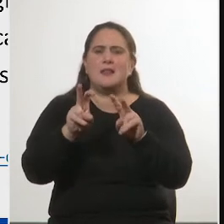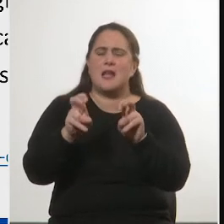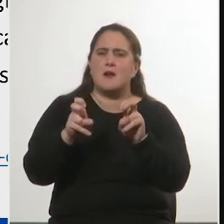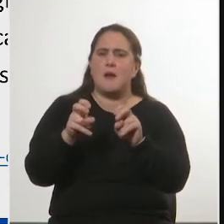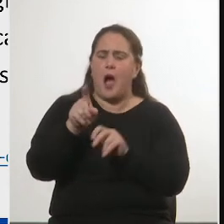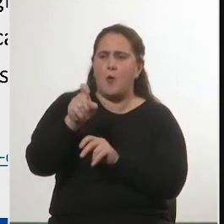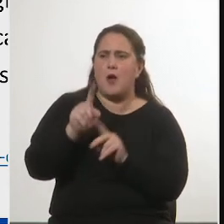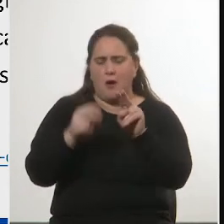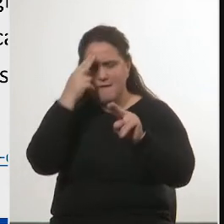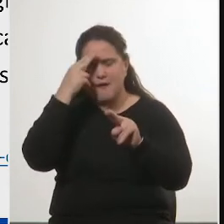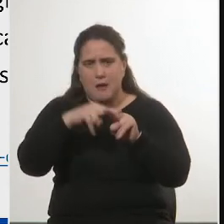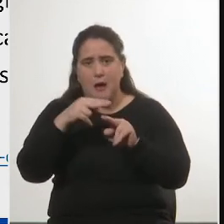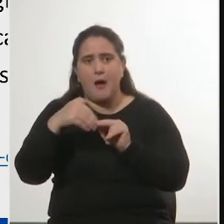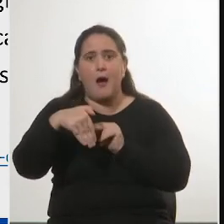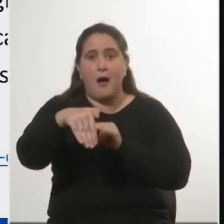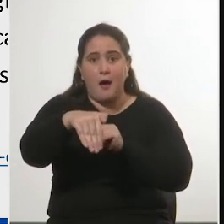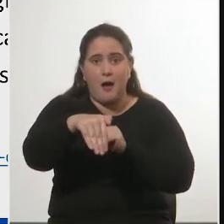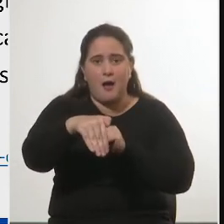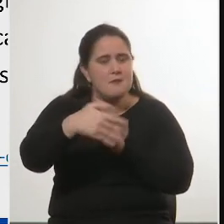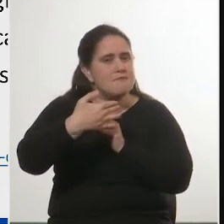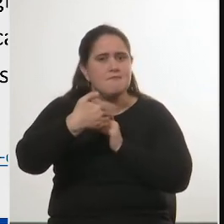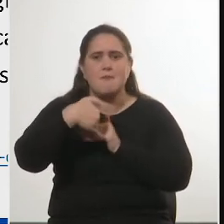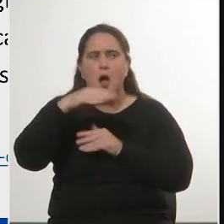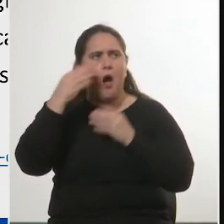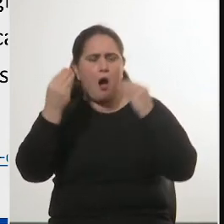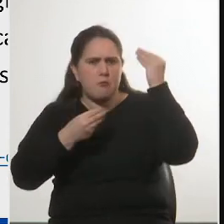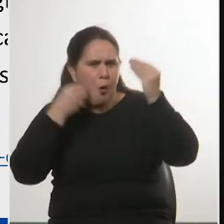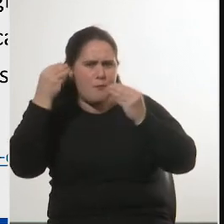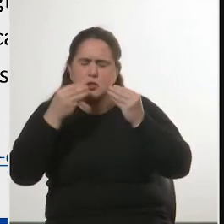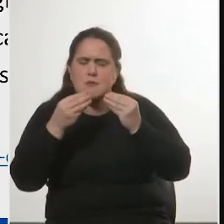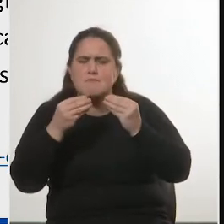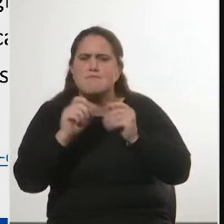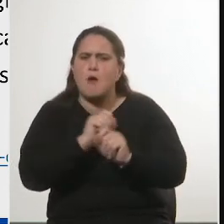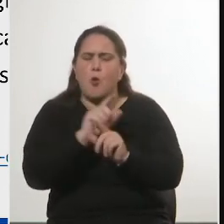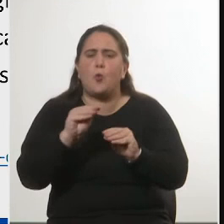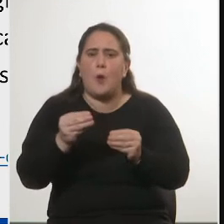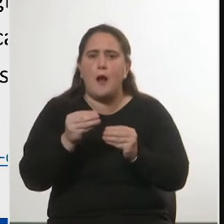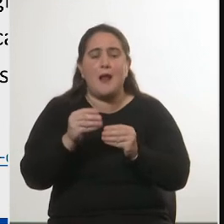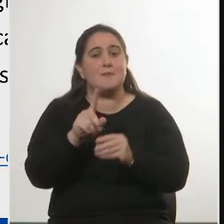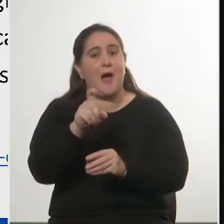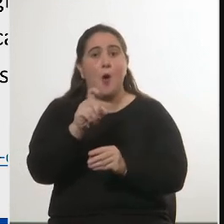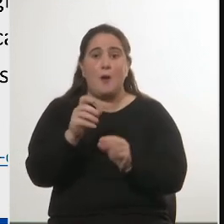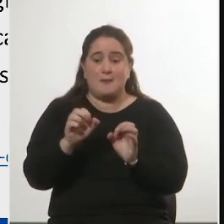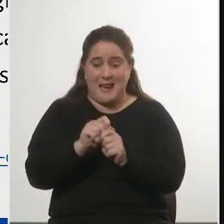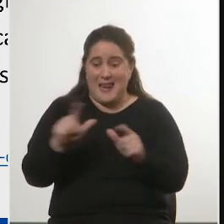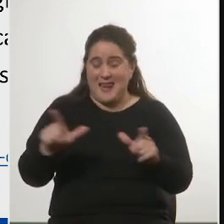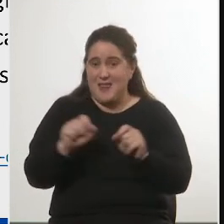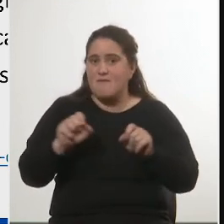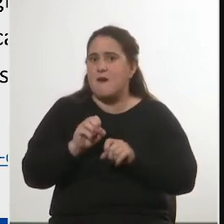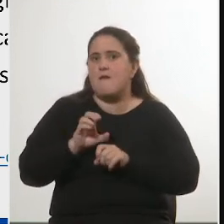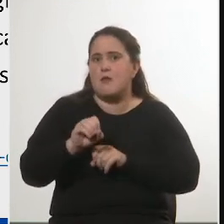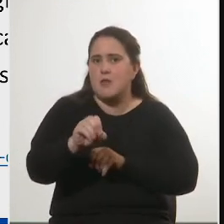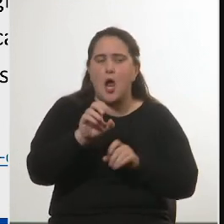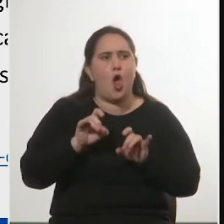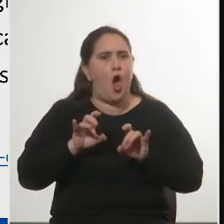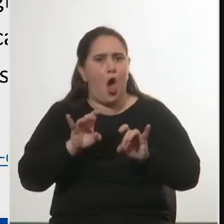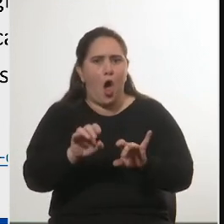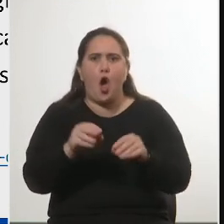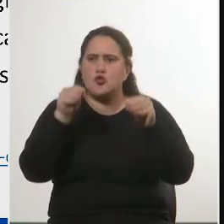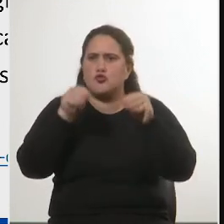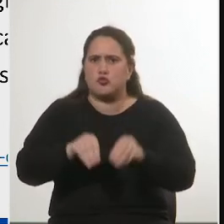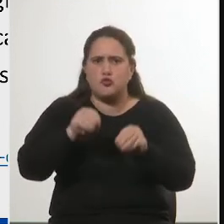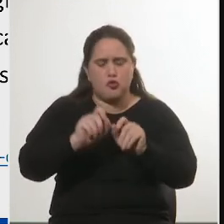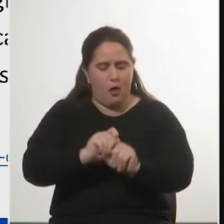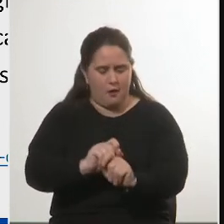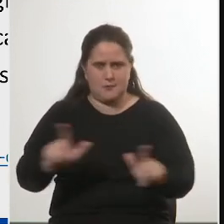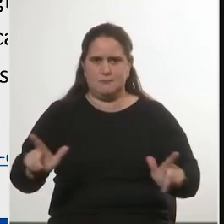y ciertas enfermedades, ahí la mayor preocupación fue hacer que el agua estuviera libre de microorganismos nocivos y que